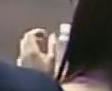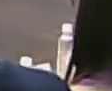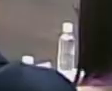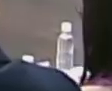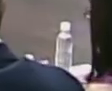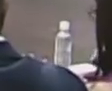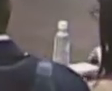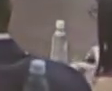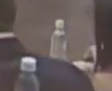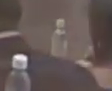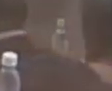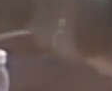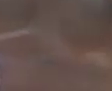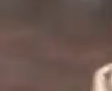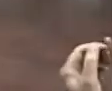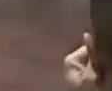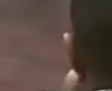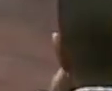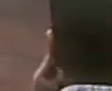Y un aumento